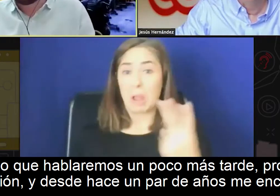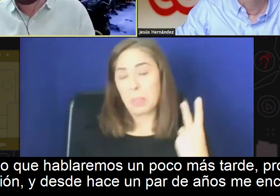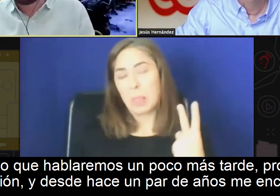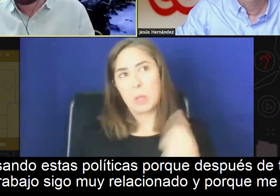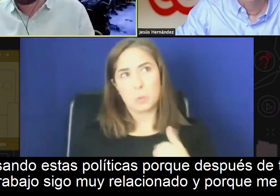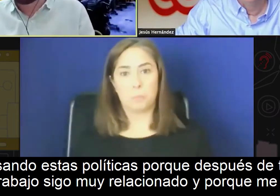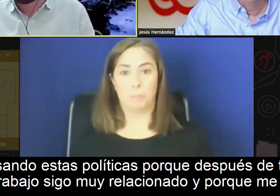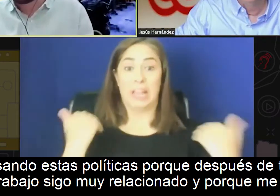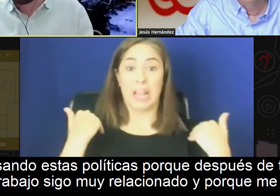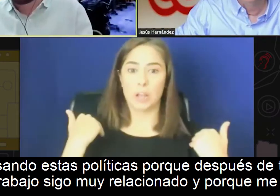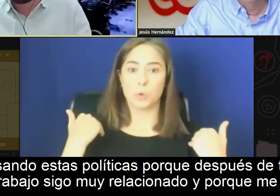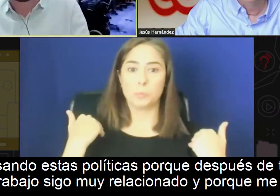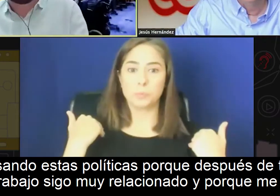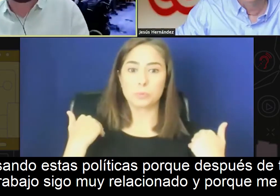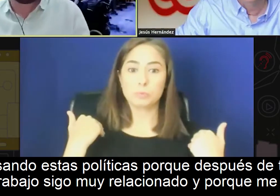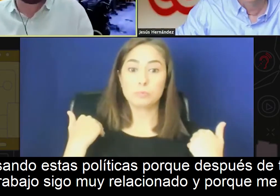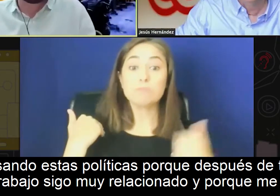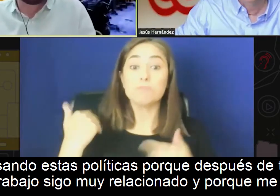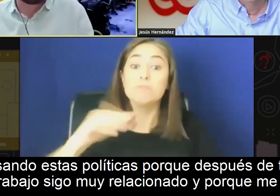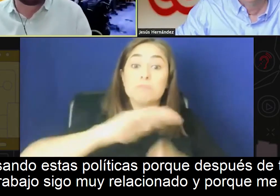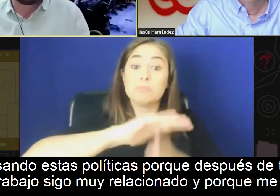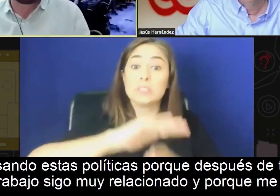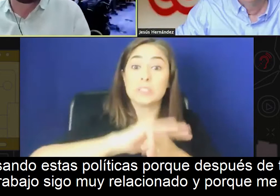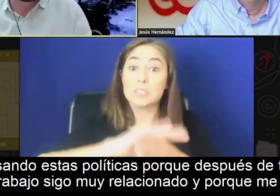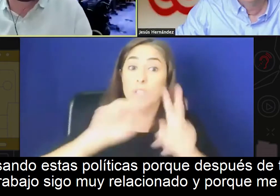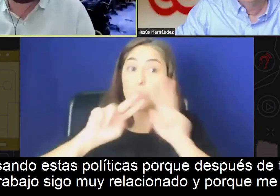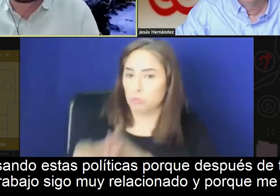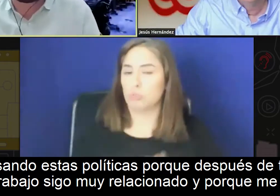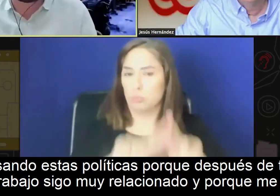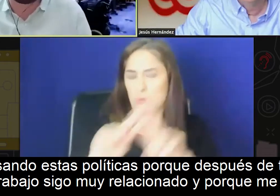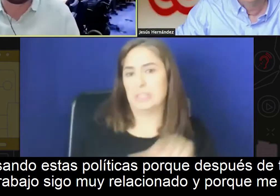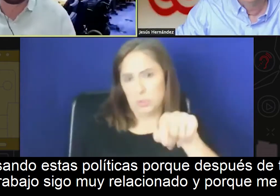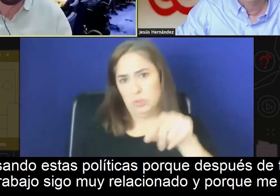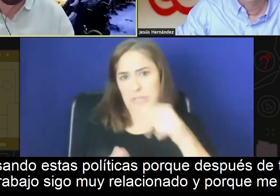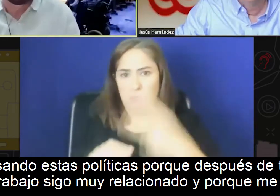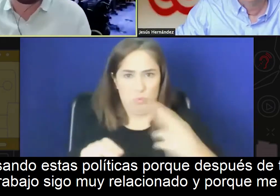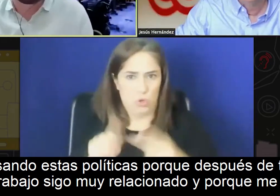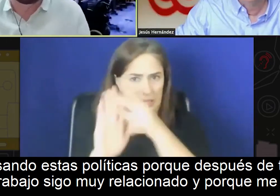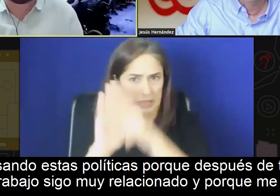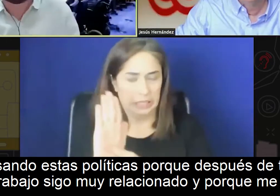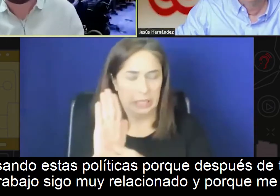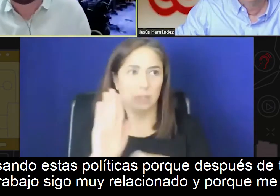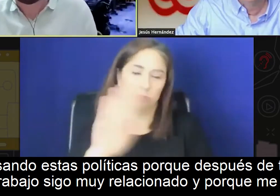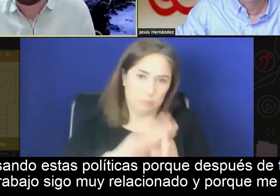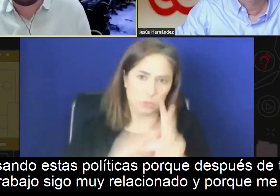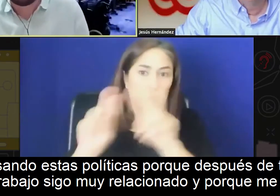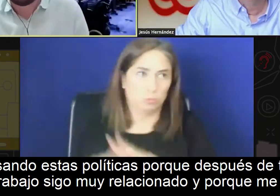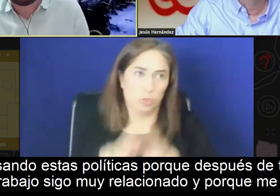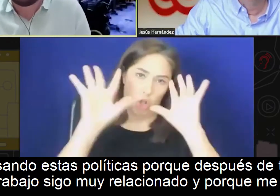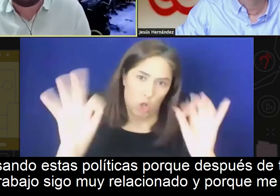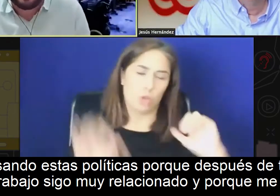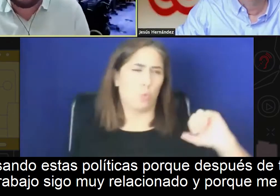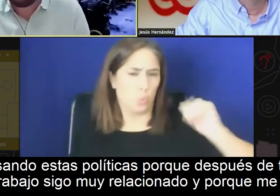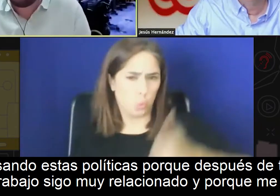encargo, sigo supervisando estas políticas porque obviamente después de tantos años